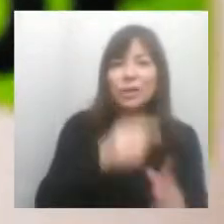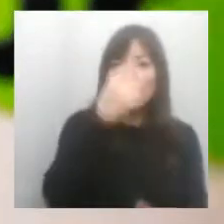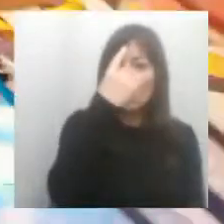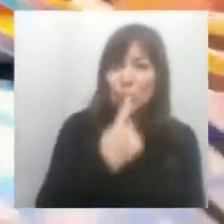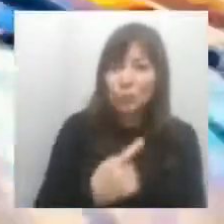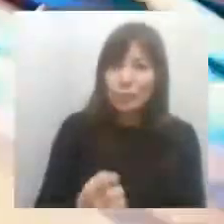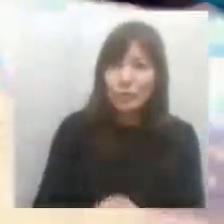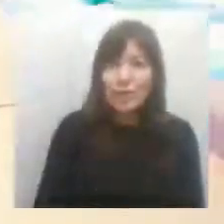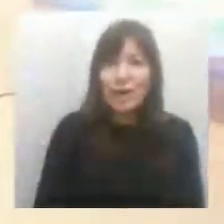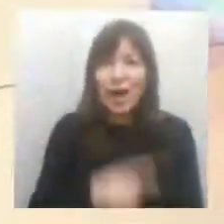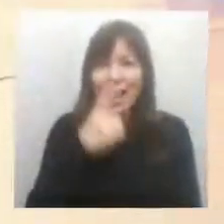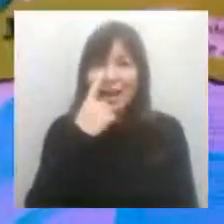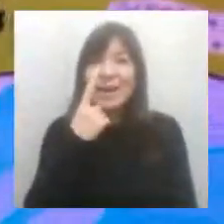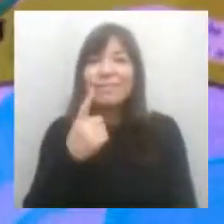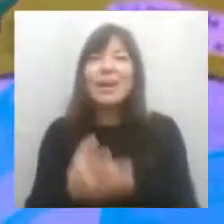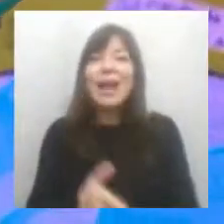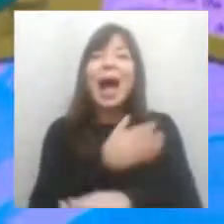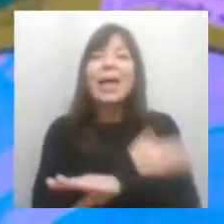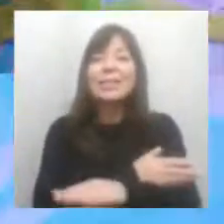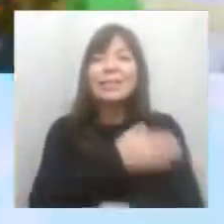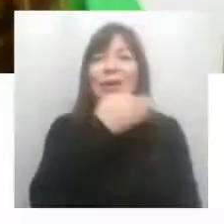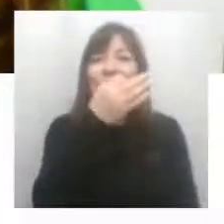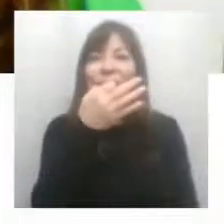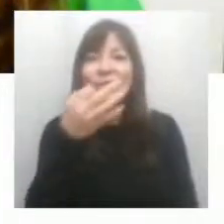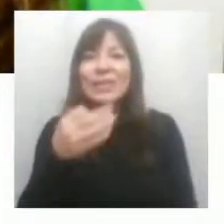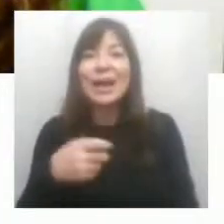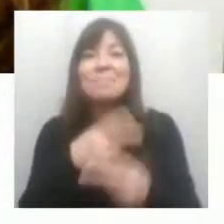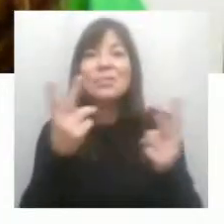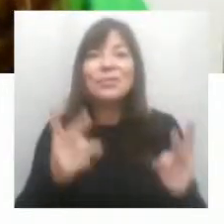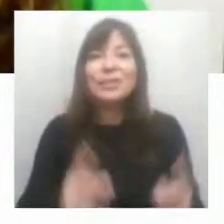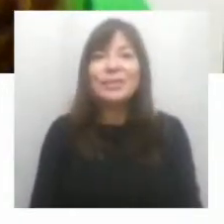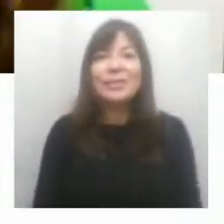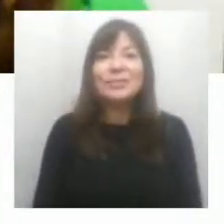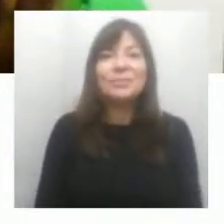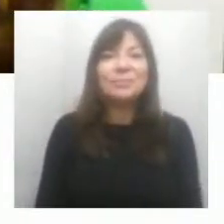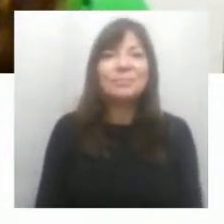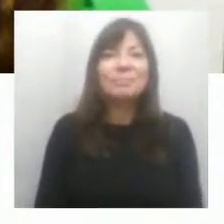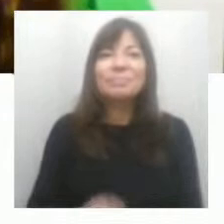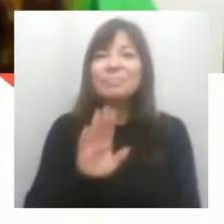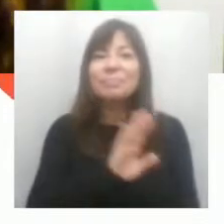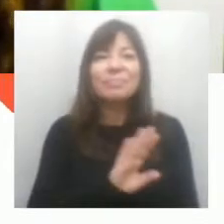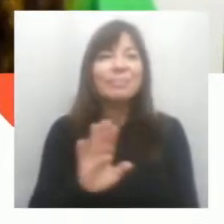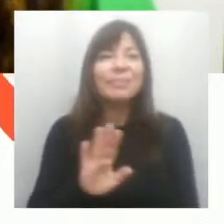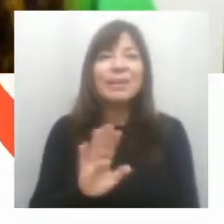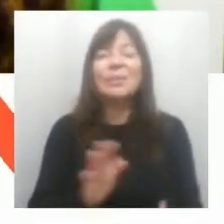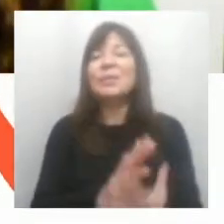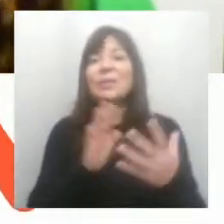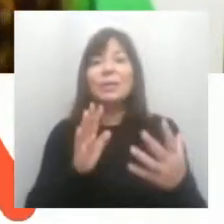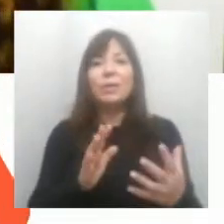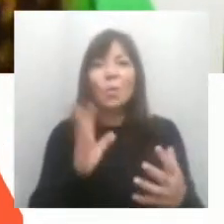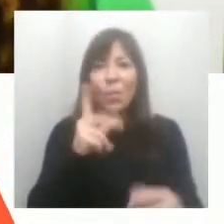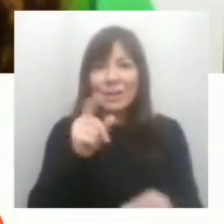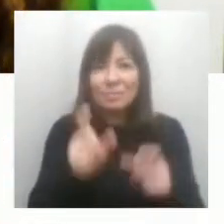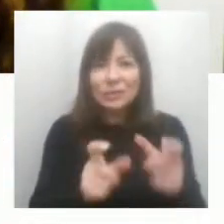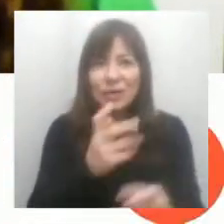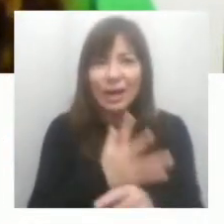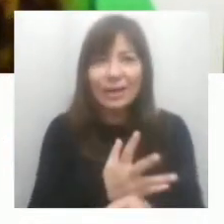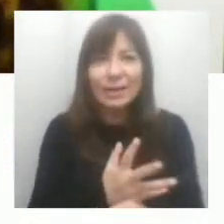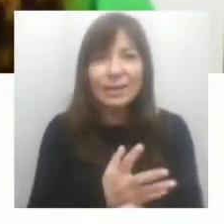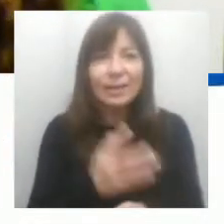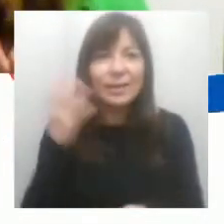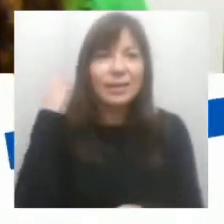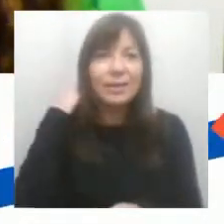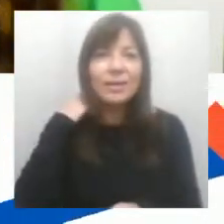podemos adelantarle algo al público que nos está escuchando. Uy, Marcelo, ¿cuánta gente hay?